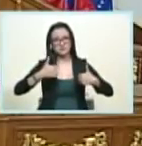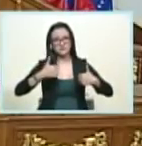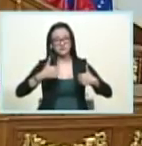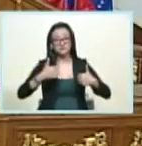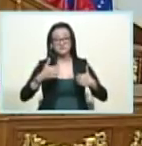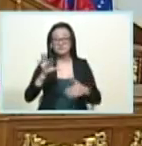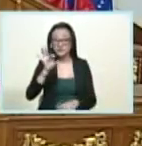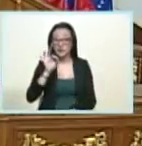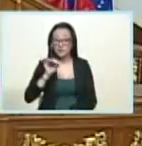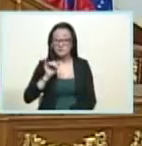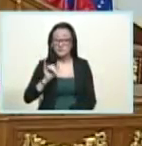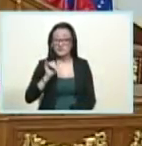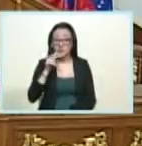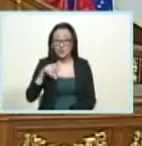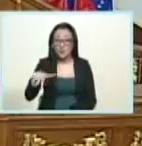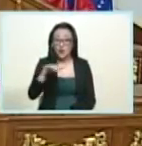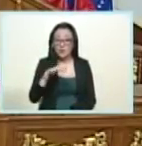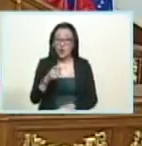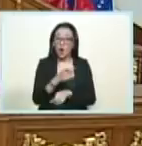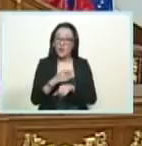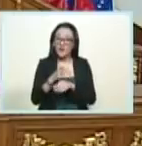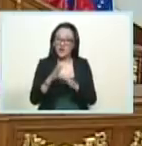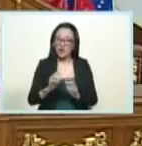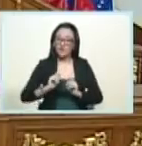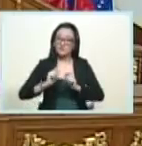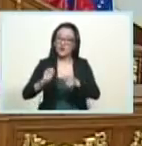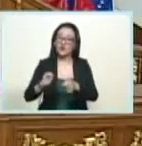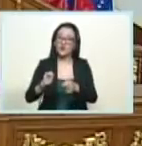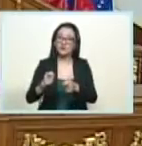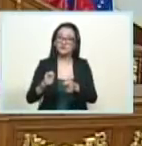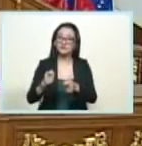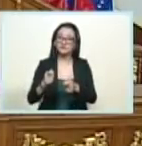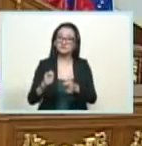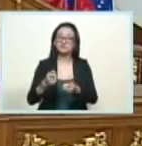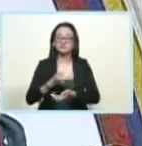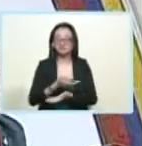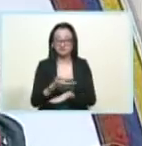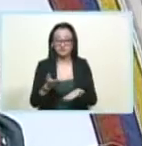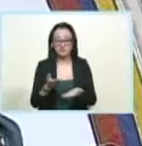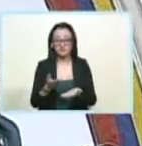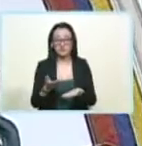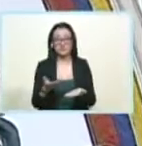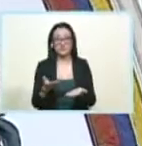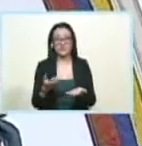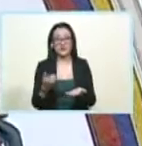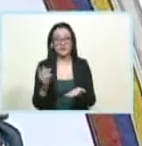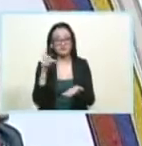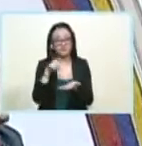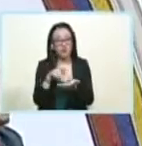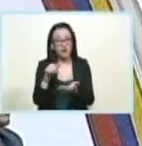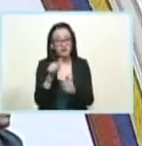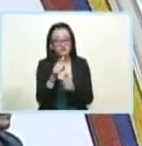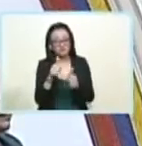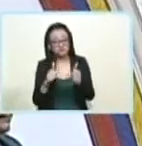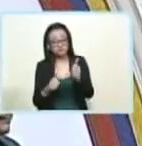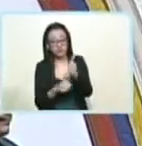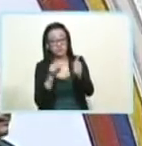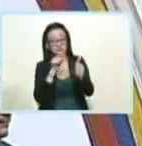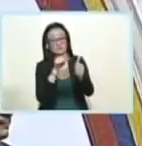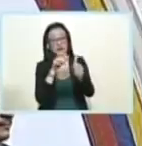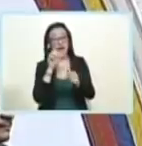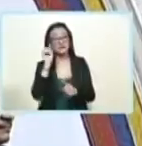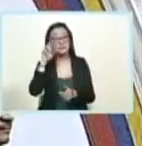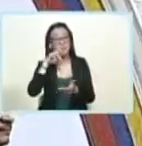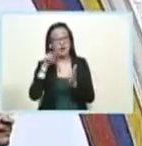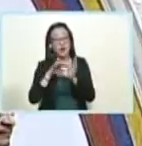el pueblo como gobernadores y gobernadoras, venir a rendir su tributo, a subordinarse a la Asamblea